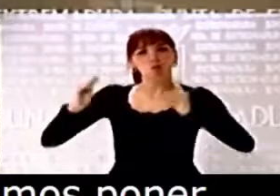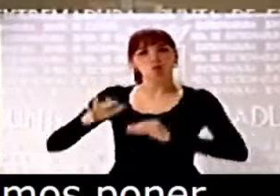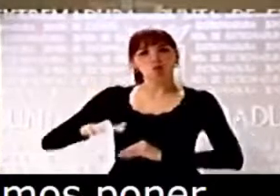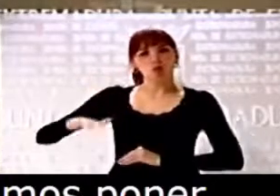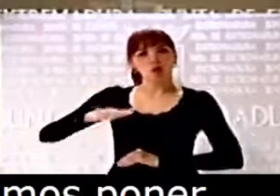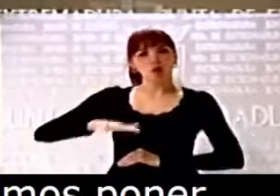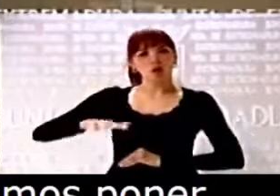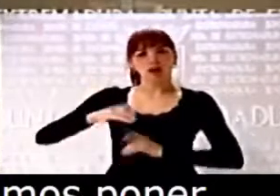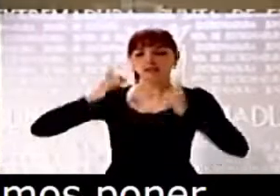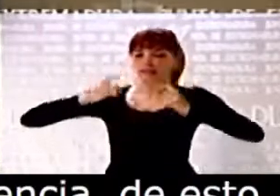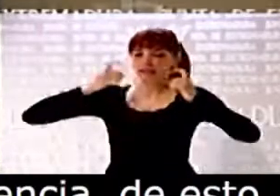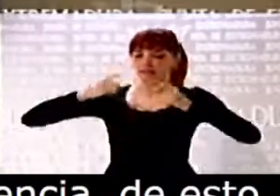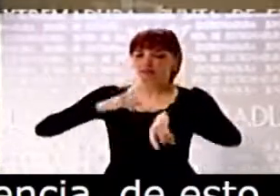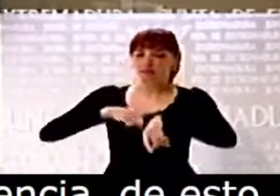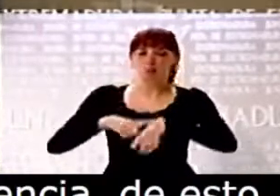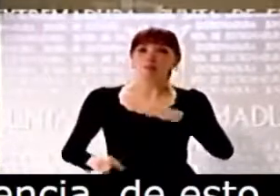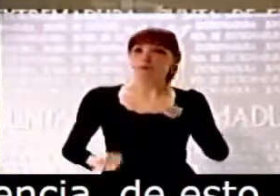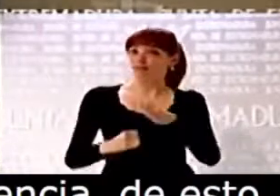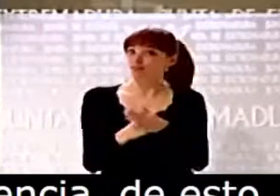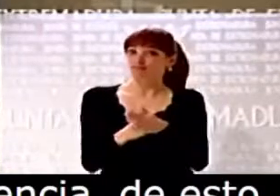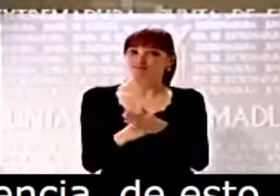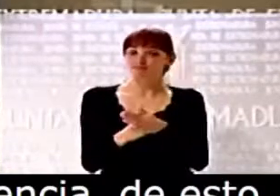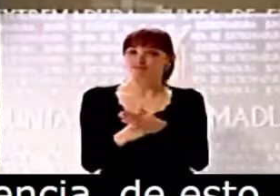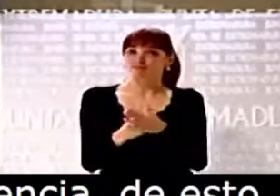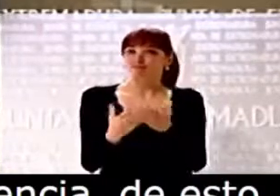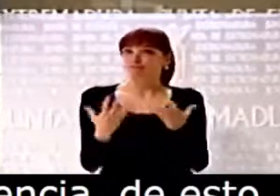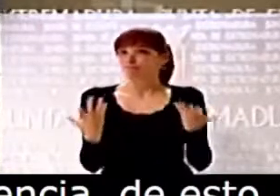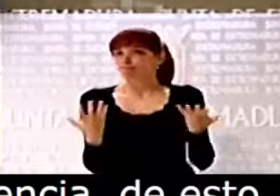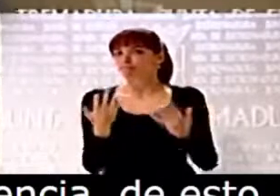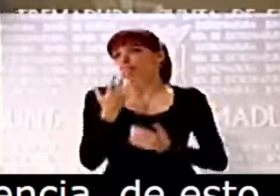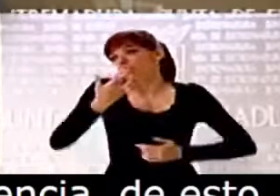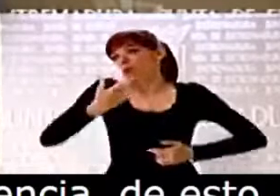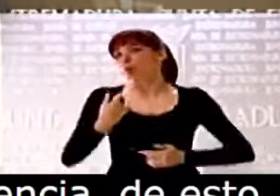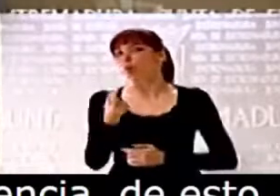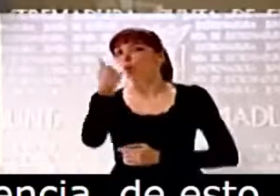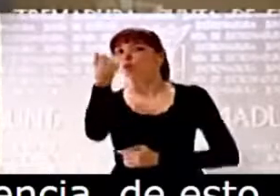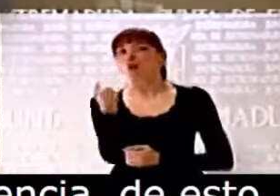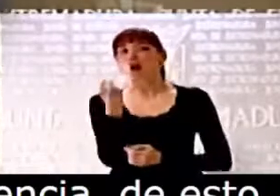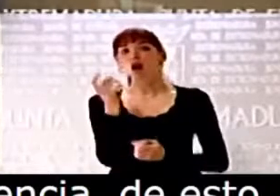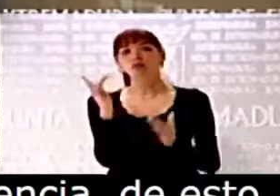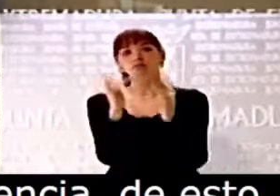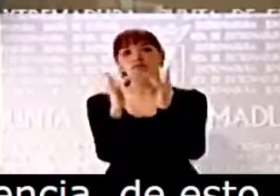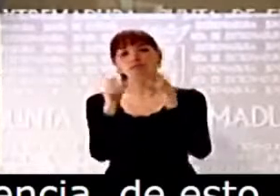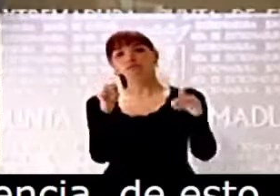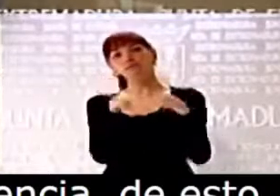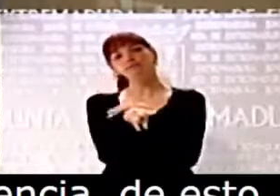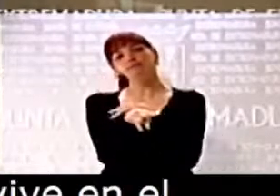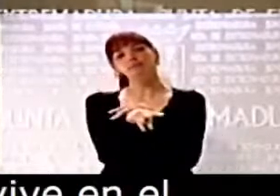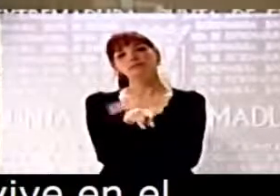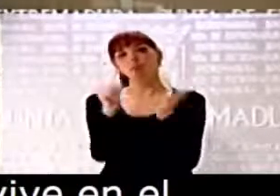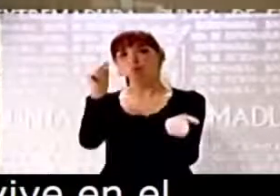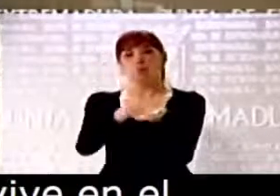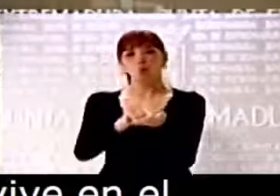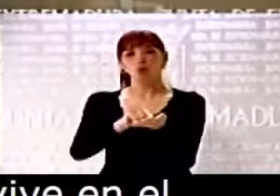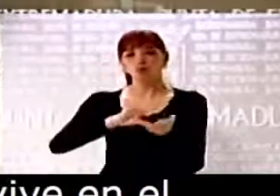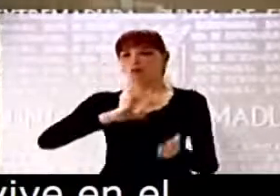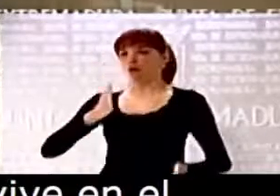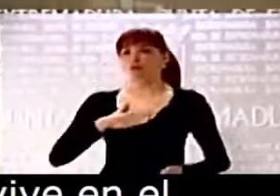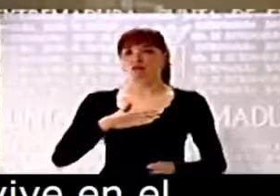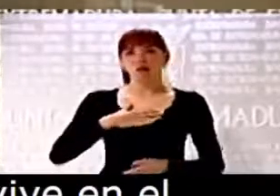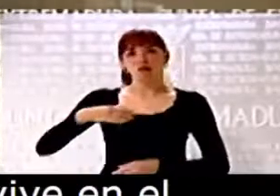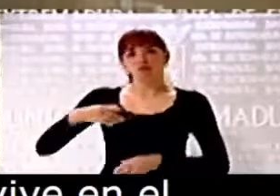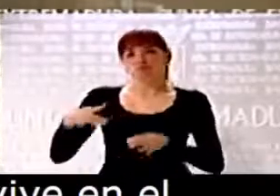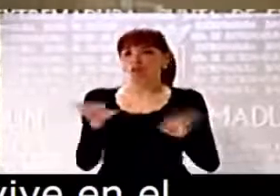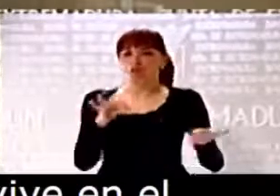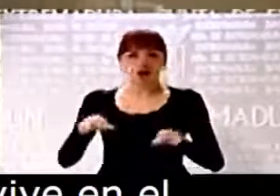posible. Que no tengas un día que te acuestas en una realidad y al día siguiente por la mañana te levantas, coges tu maletita y te